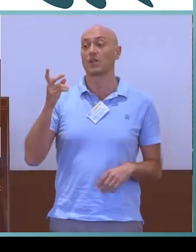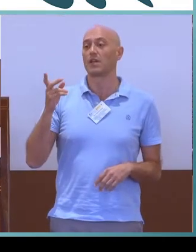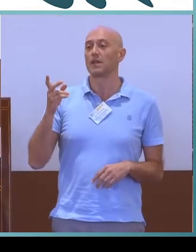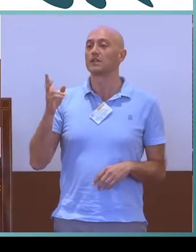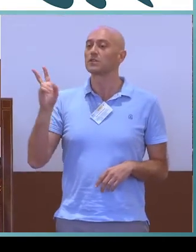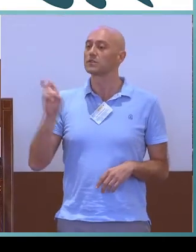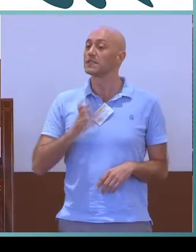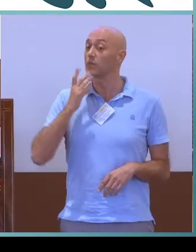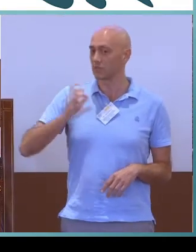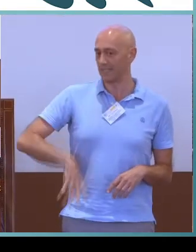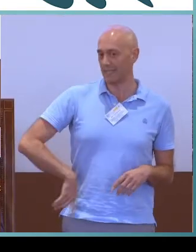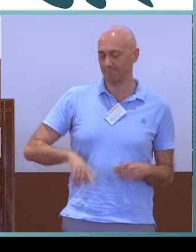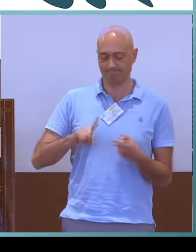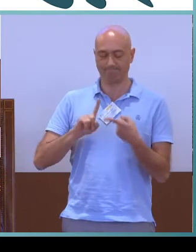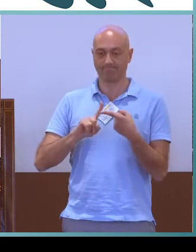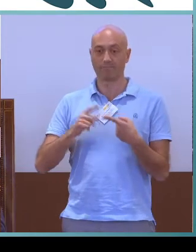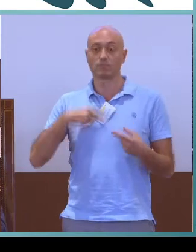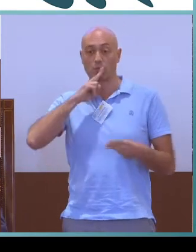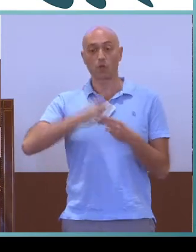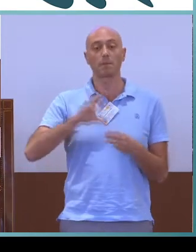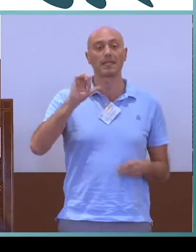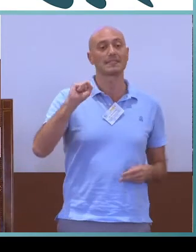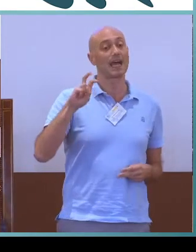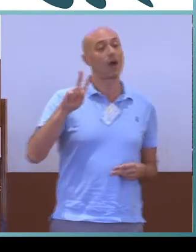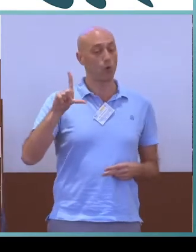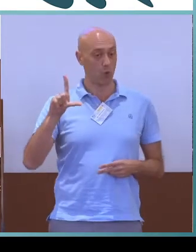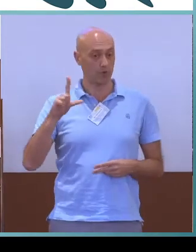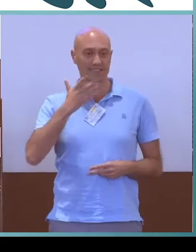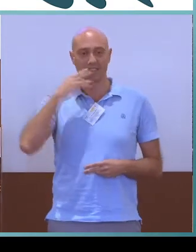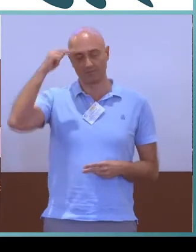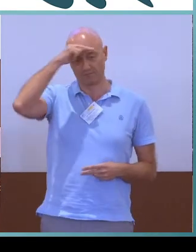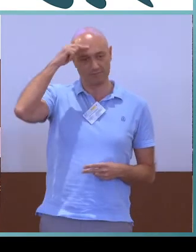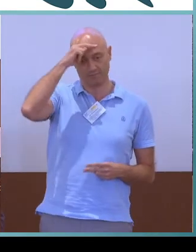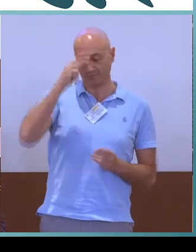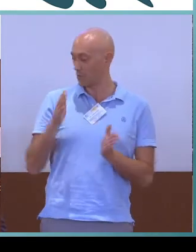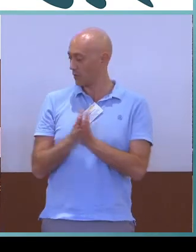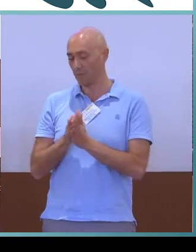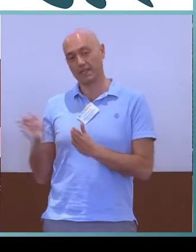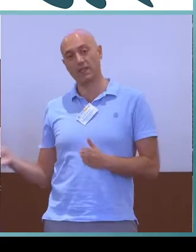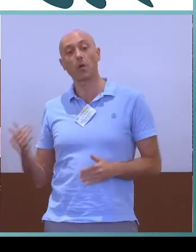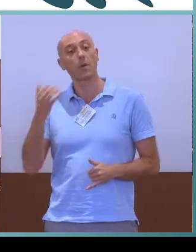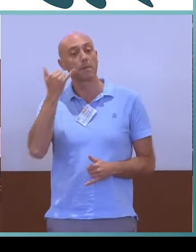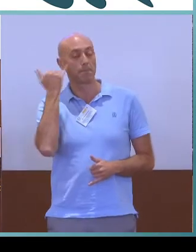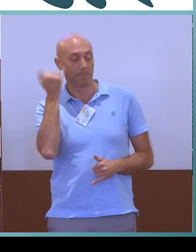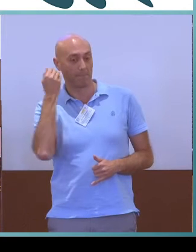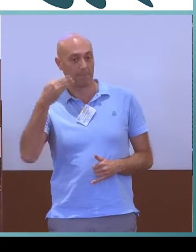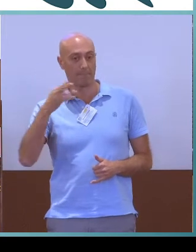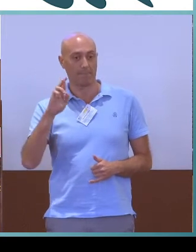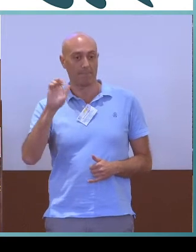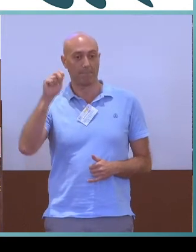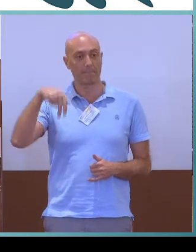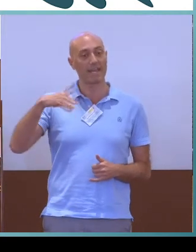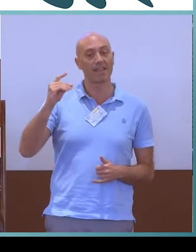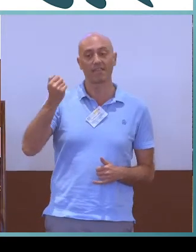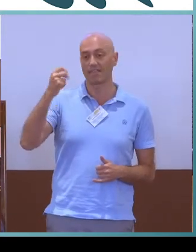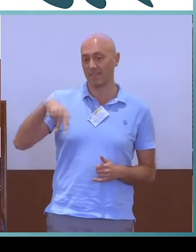Buenos días a todos. Yo soy Patricia Díaz, este es Saúl Villameriel y Brendan Costello, y estamos aquí